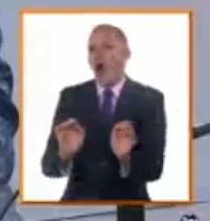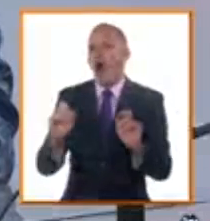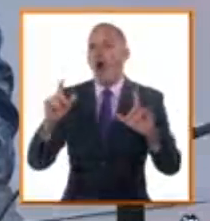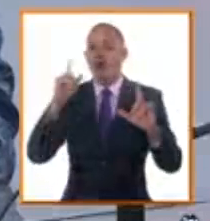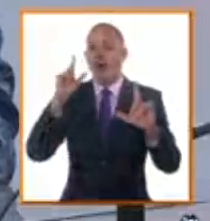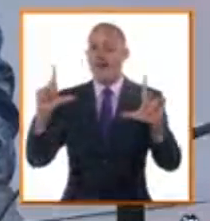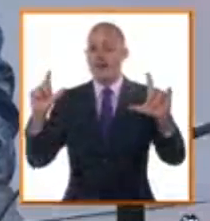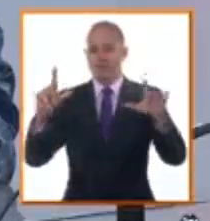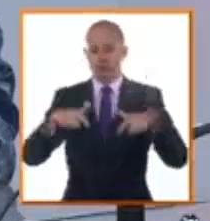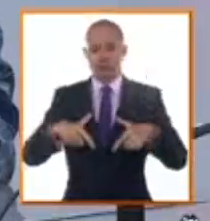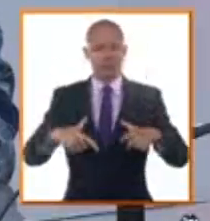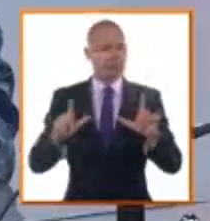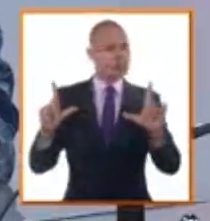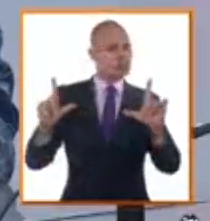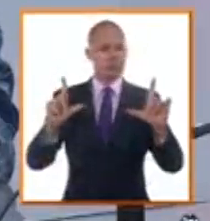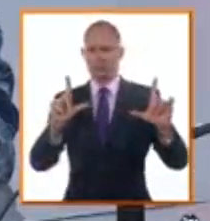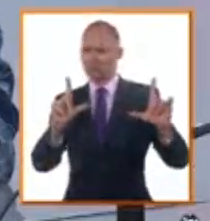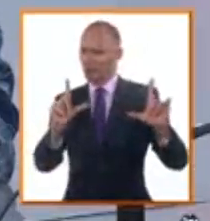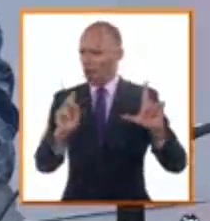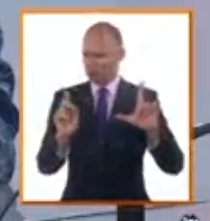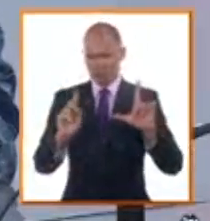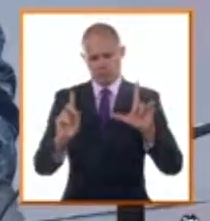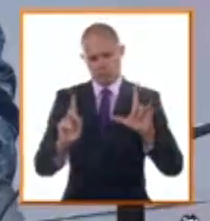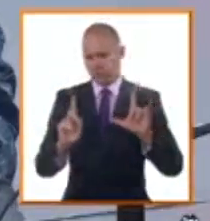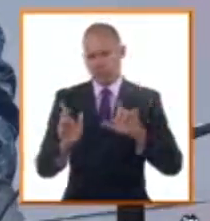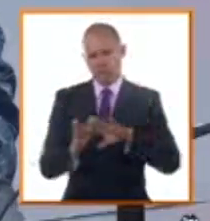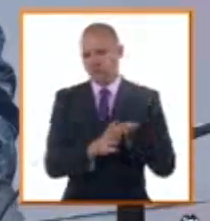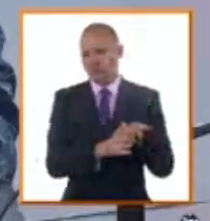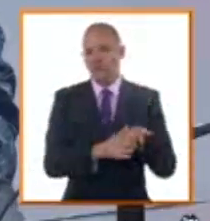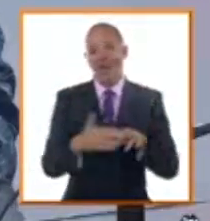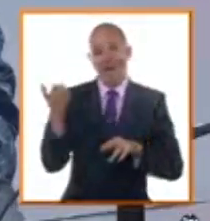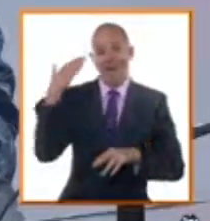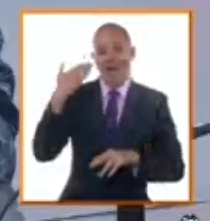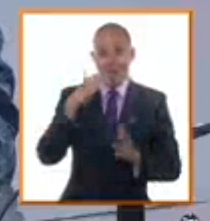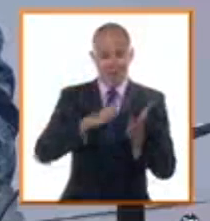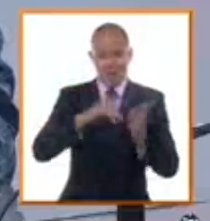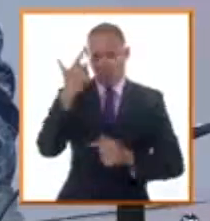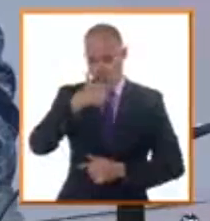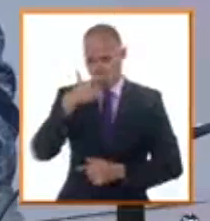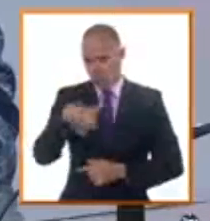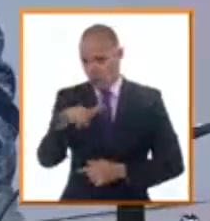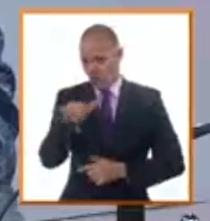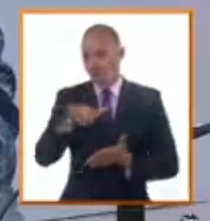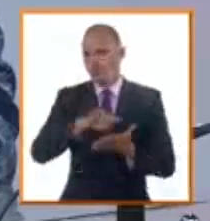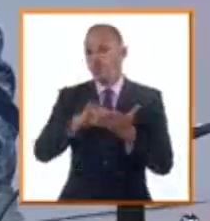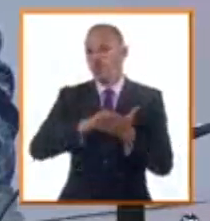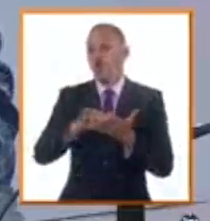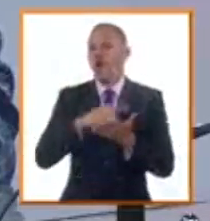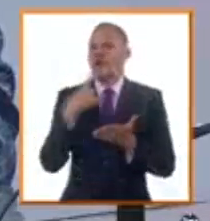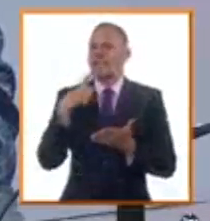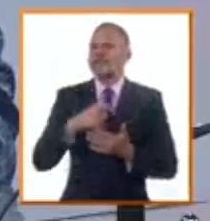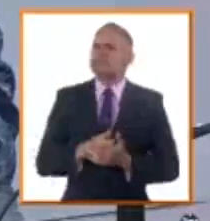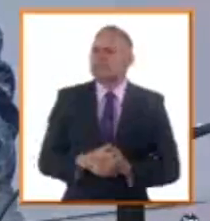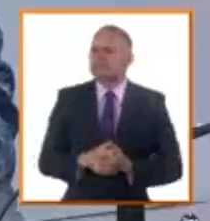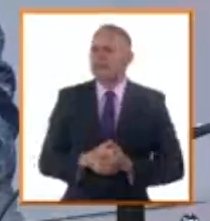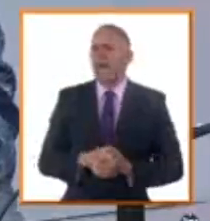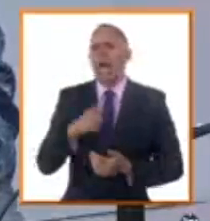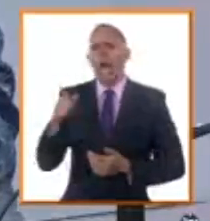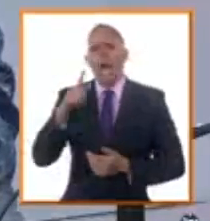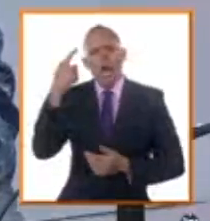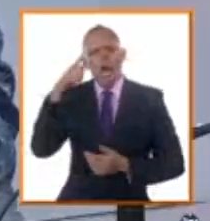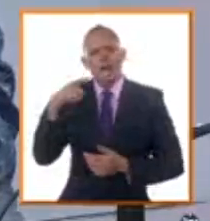foto policial. Cuando Trump enfrentó cargos penales en Nueva York en abril, las autoridades dijeron que no lo consideraban un riesgo de